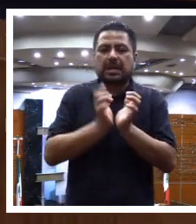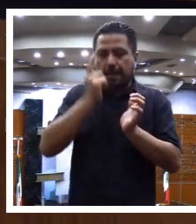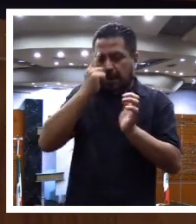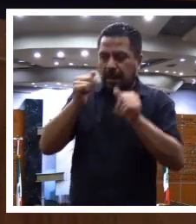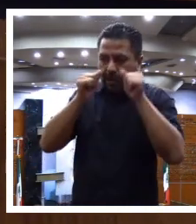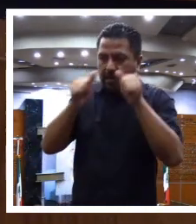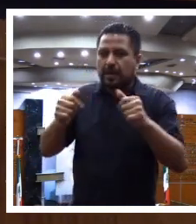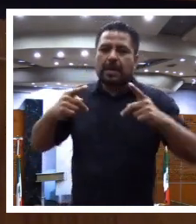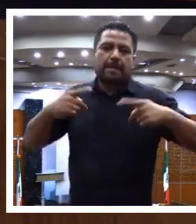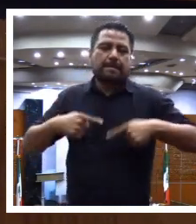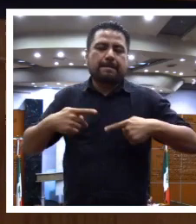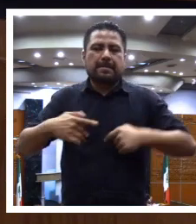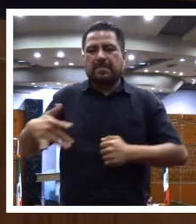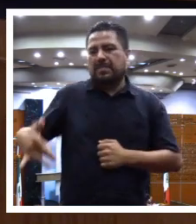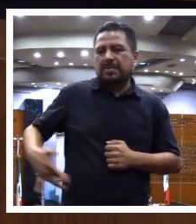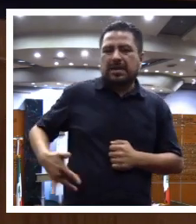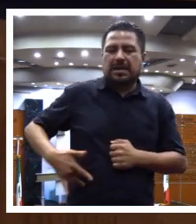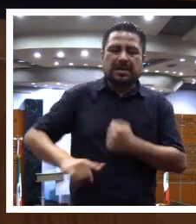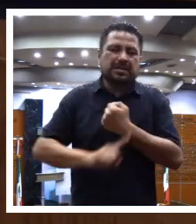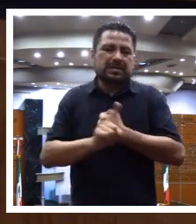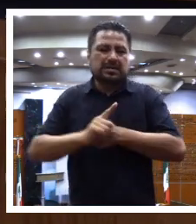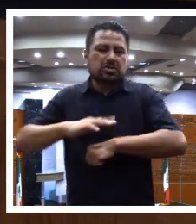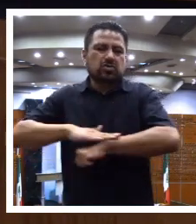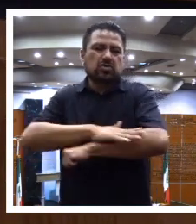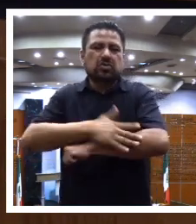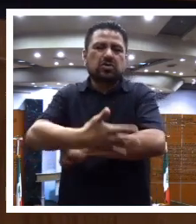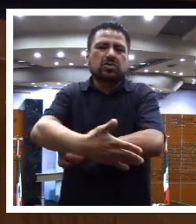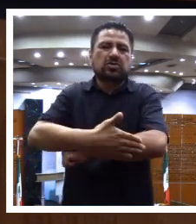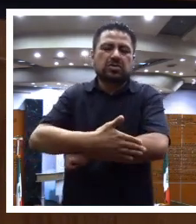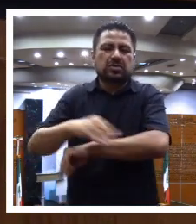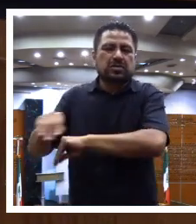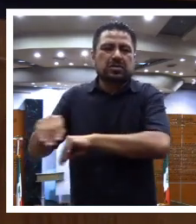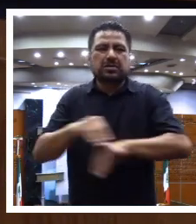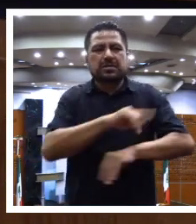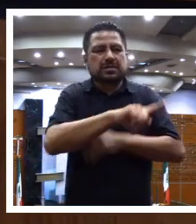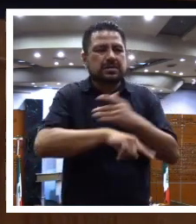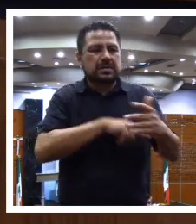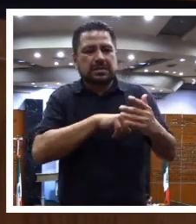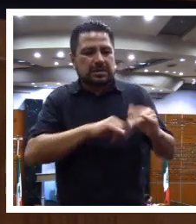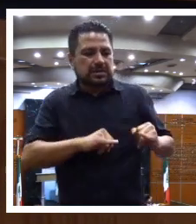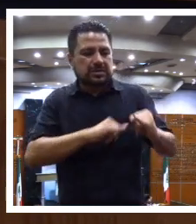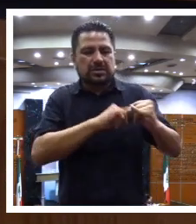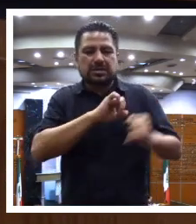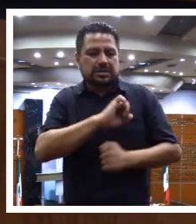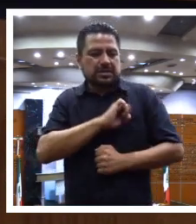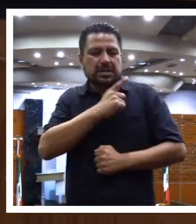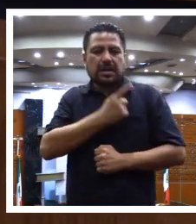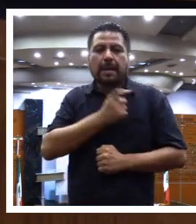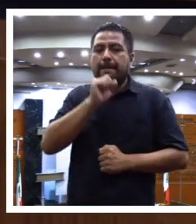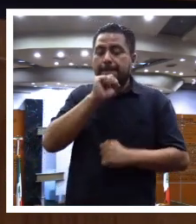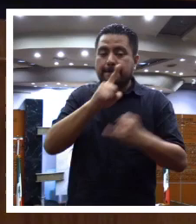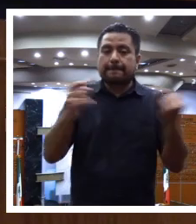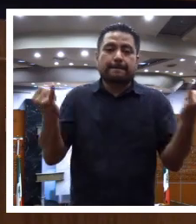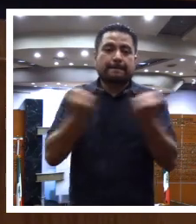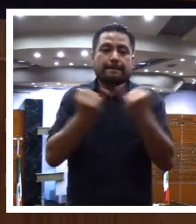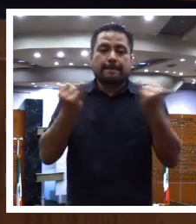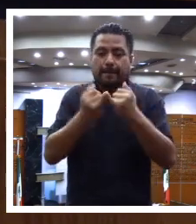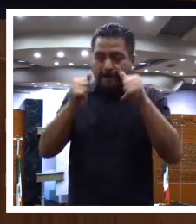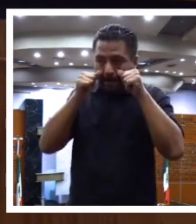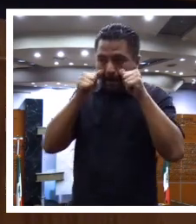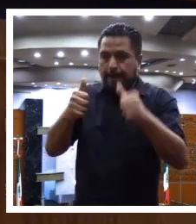atender a los pacientes renales de Costa Chica que son referidos por estas instituciones de salud y de igual manera se